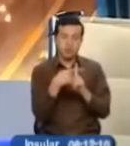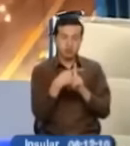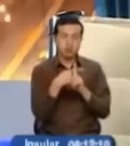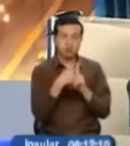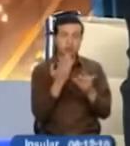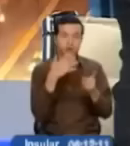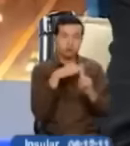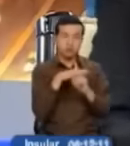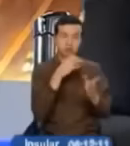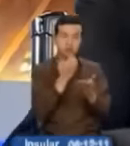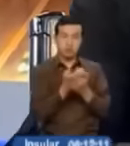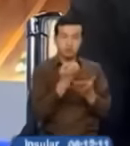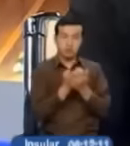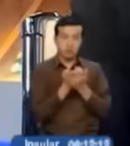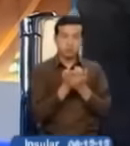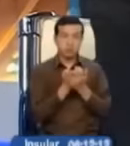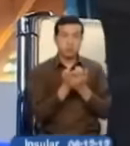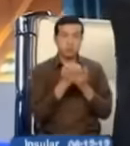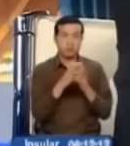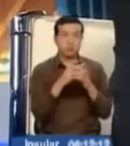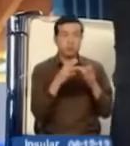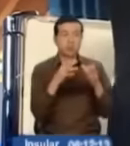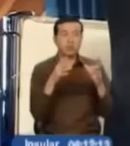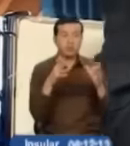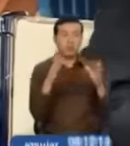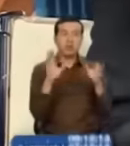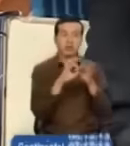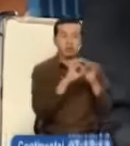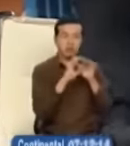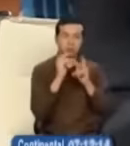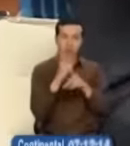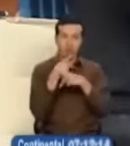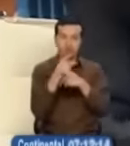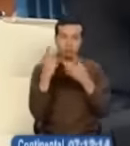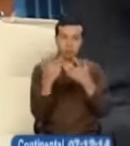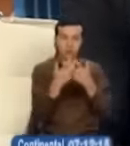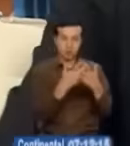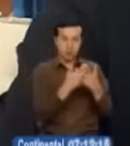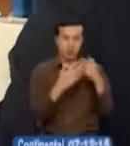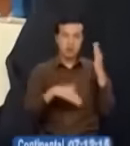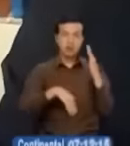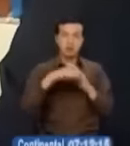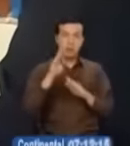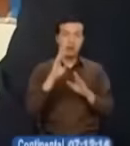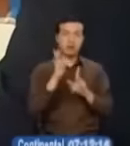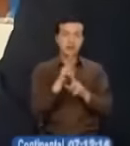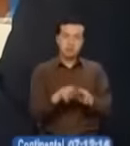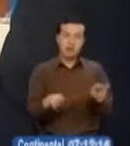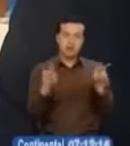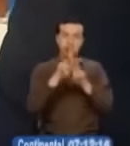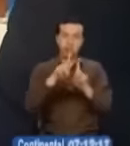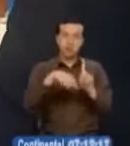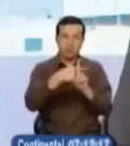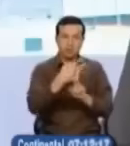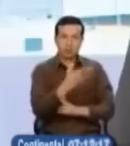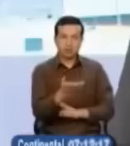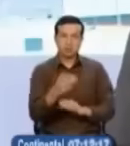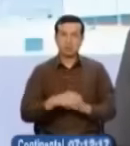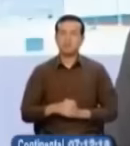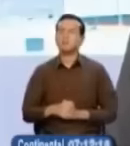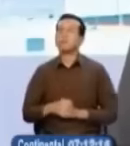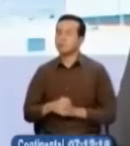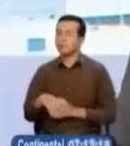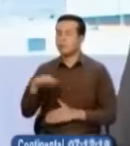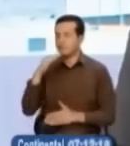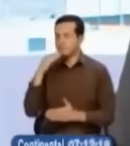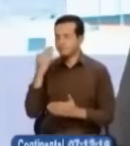esta inclusión económica, movilidad social y un encadenamiento del sector productivo y generación de cadenas de valor. De acuerdo, Carlos, y